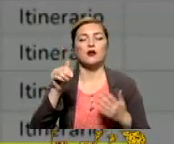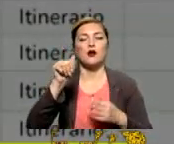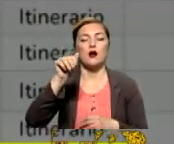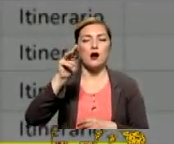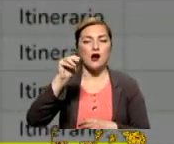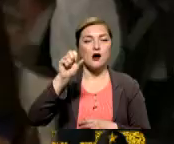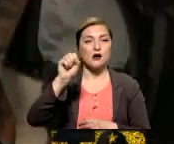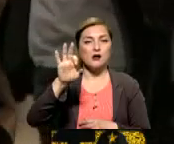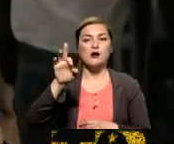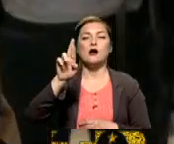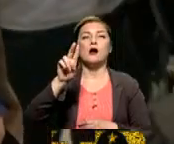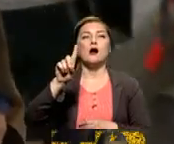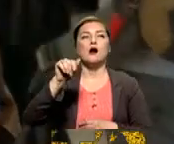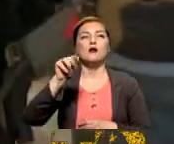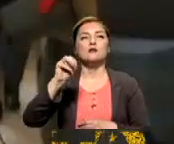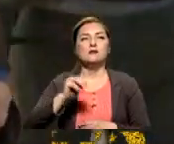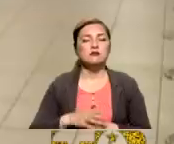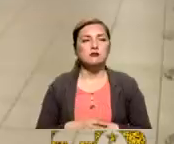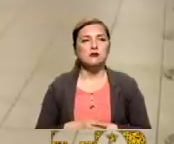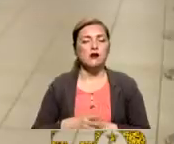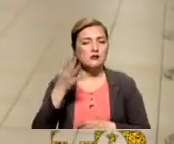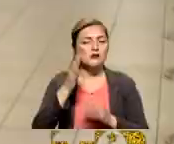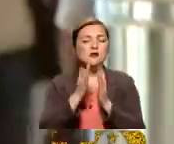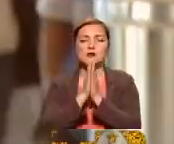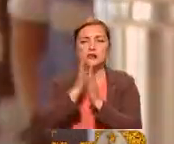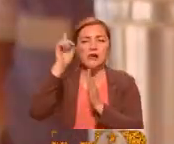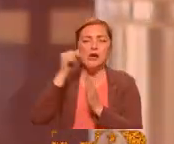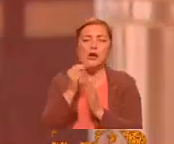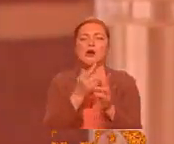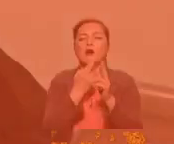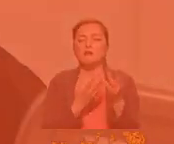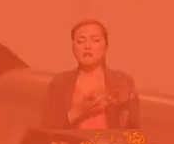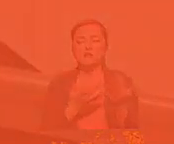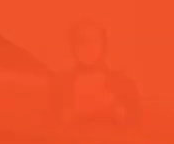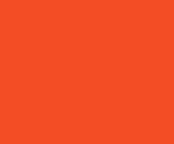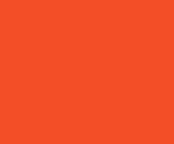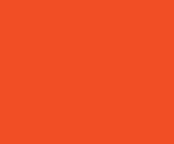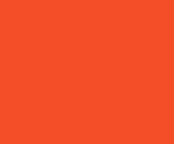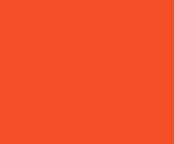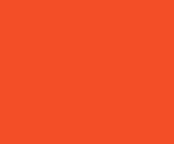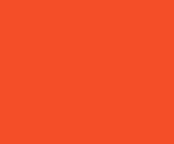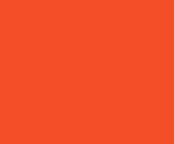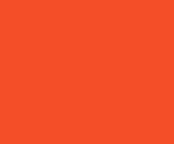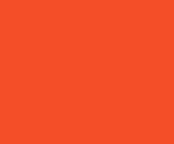llegarán desde Ámsterdam. En cuanto al pedido de la alcaldesa, del gobierno se espera una respuesta. Luisa María Heredia.